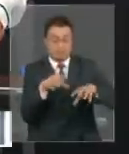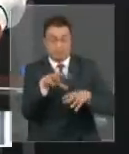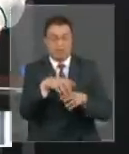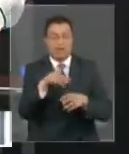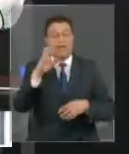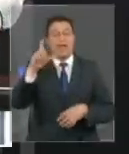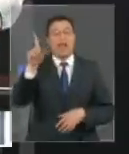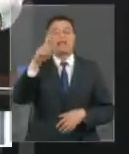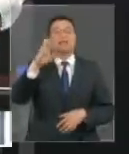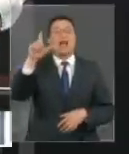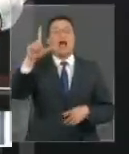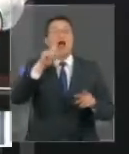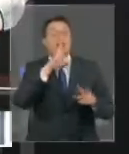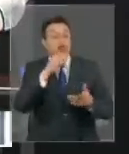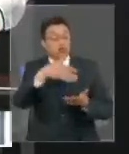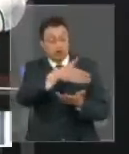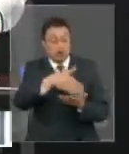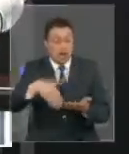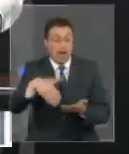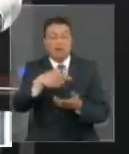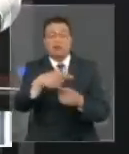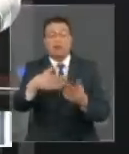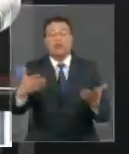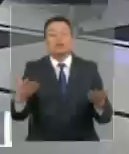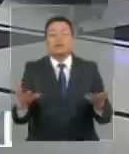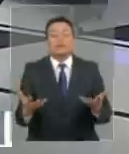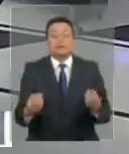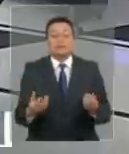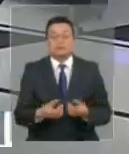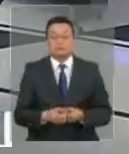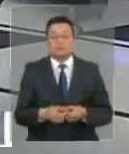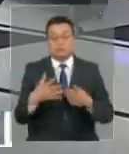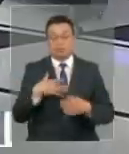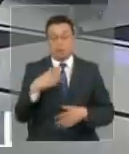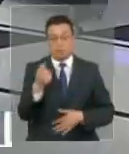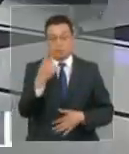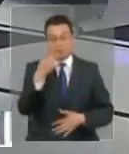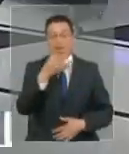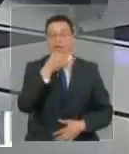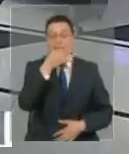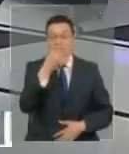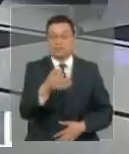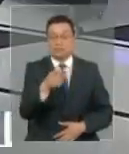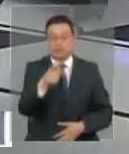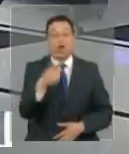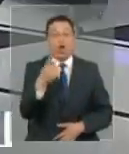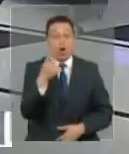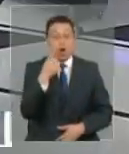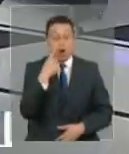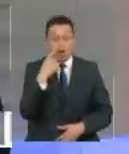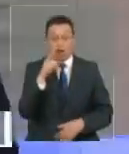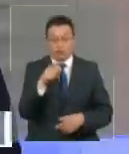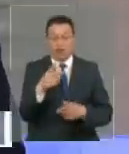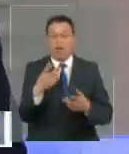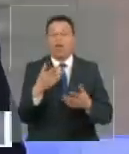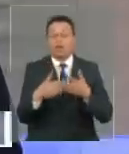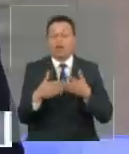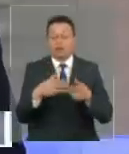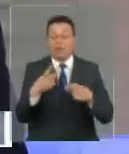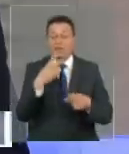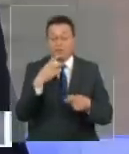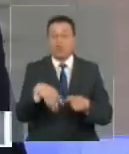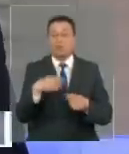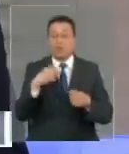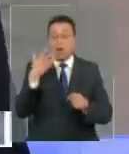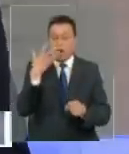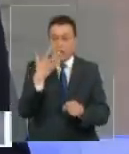del Salto? Mira, la verdad, el maltrato animal, yo primero quiero decir una cosa, hay que conocer la comuna donde vivimos. Nosotros tenemos